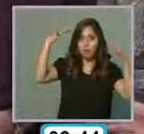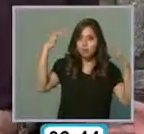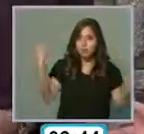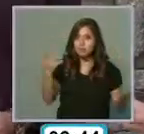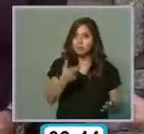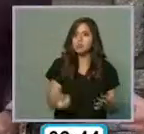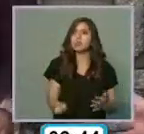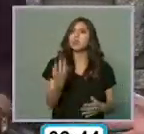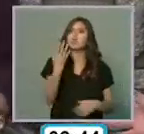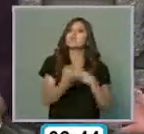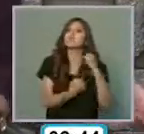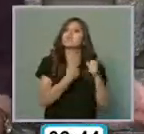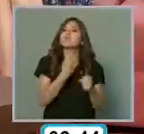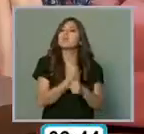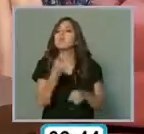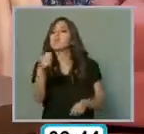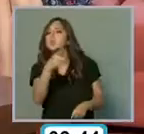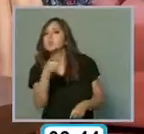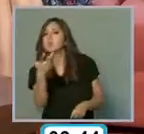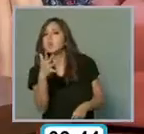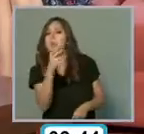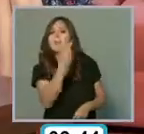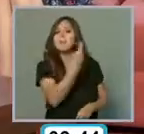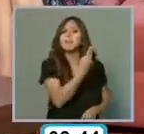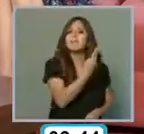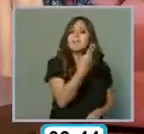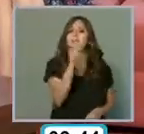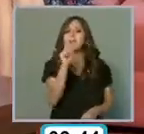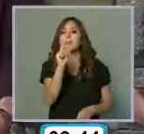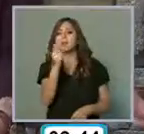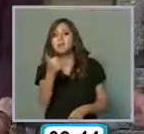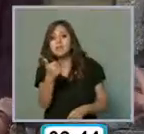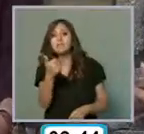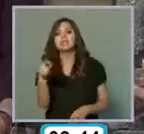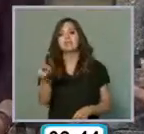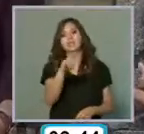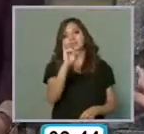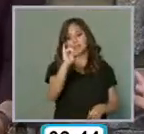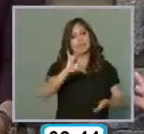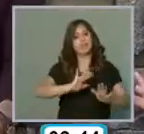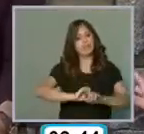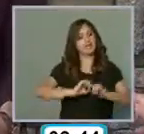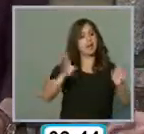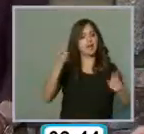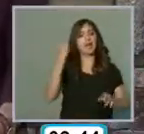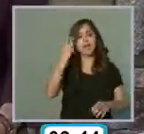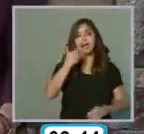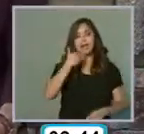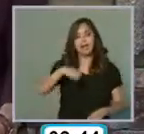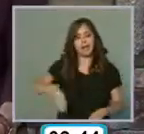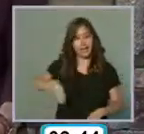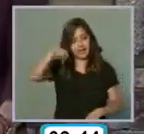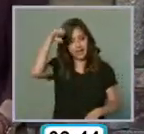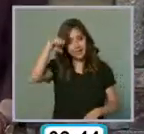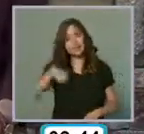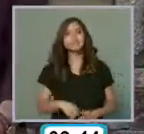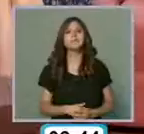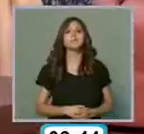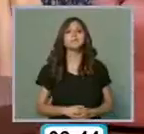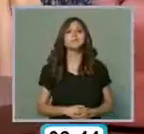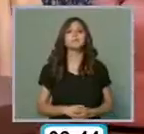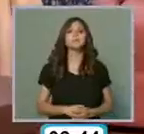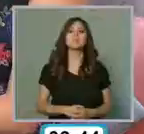tenemos? Pues vamos a ver, 25, 26. Sí, le atinaste, ¿Quieres claro. quedar Ya. muy bien, ¿A Héctor? partir Muy de bien. qué edad ya no será joven?